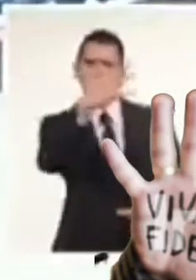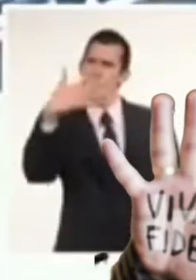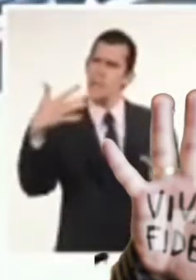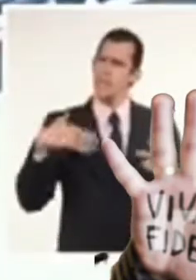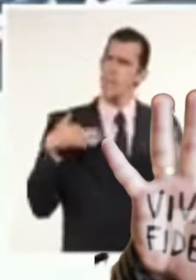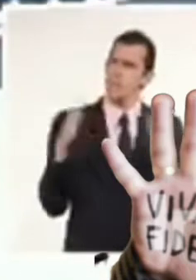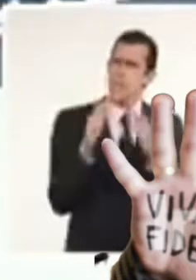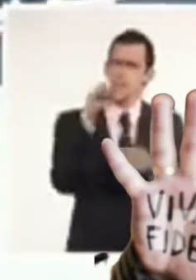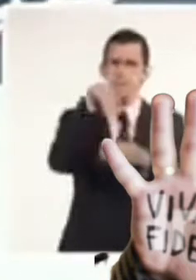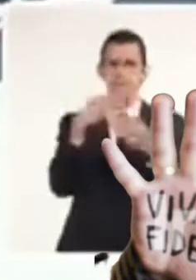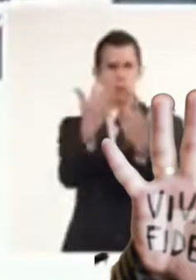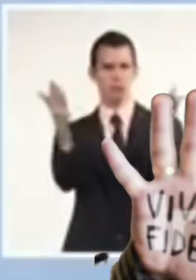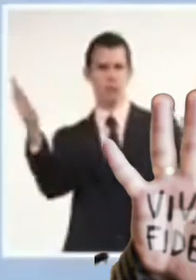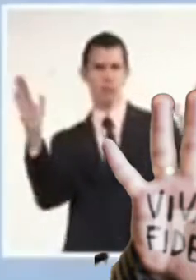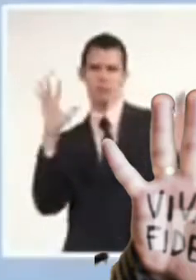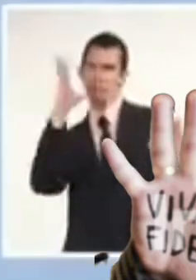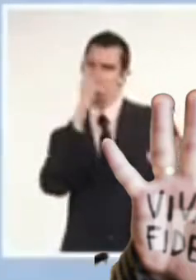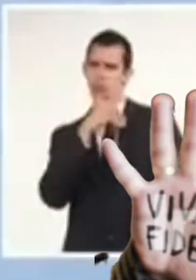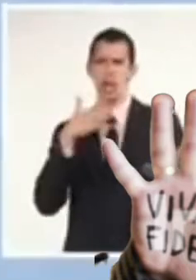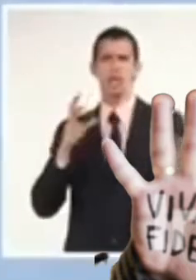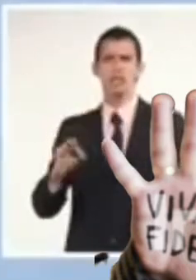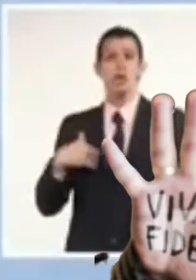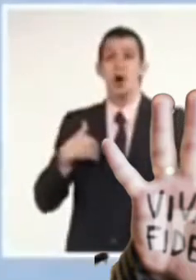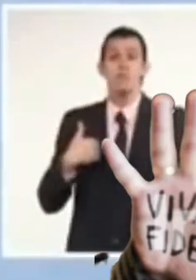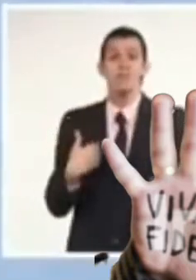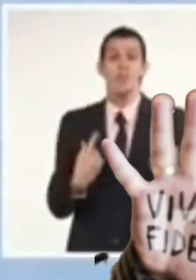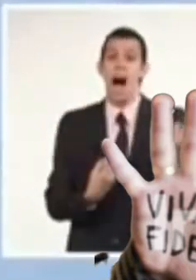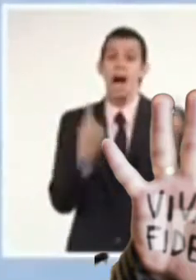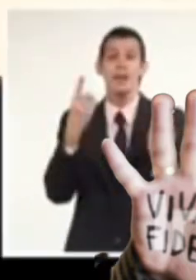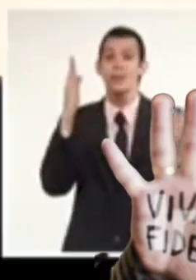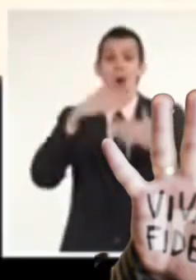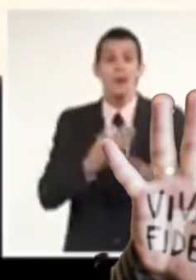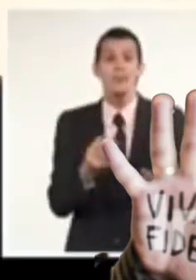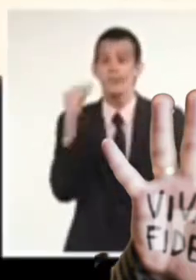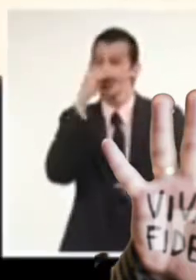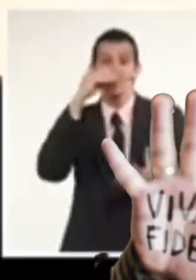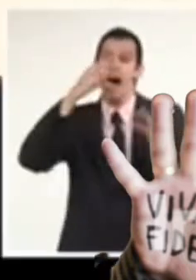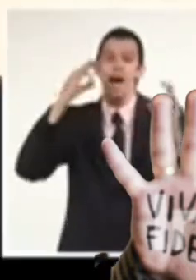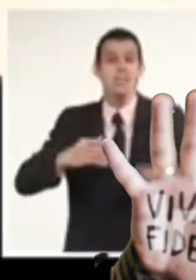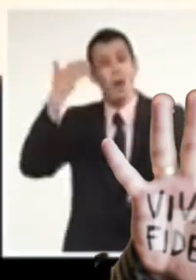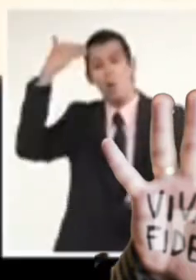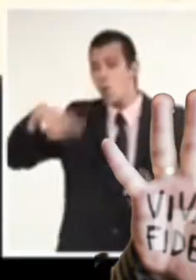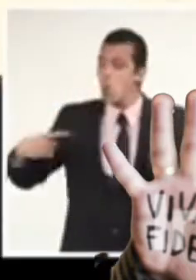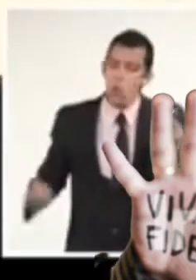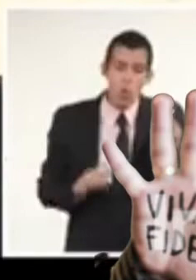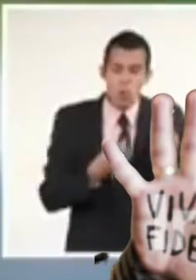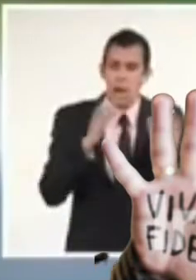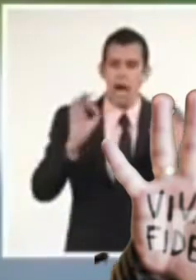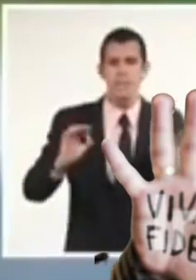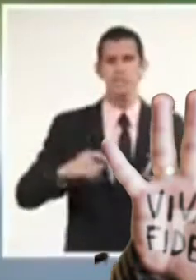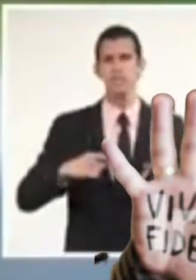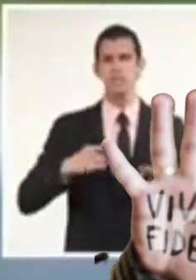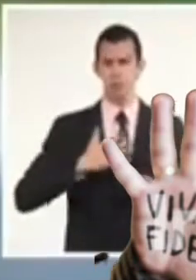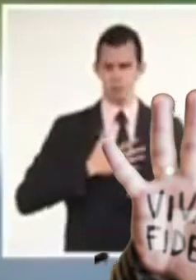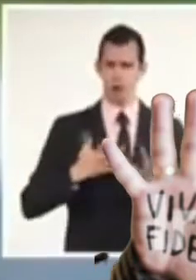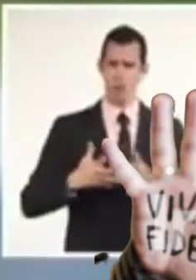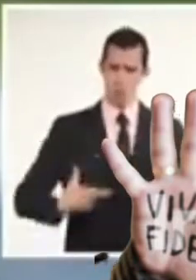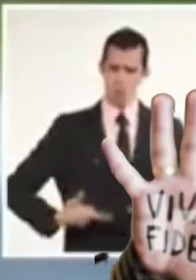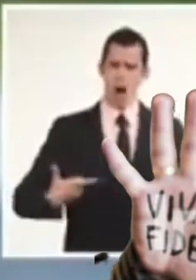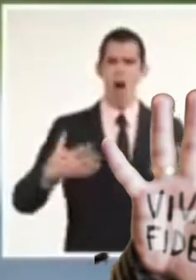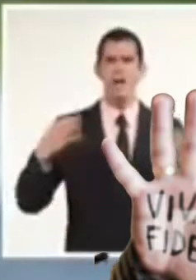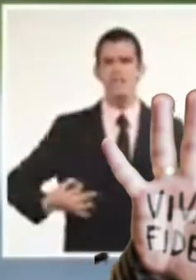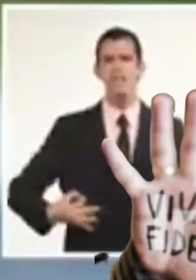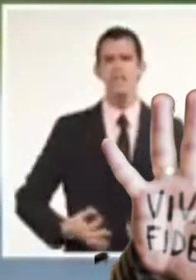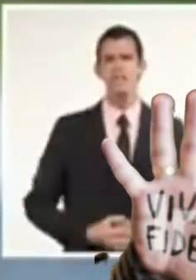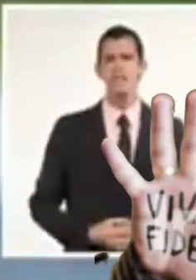paredes como yo las tenía. Y no me queda de otra que luchar y echar para adelante, así con eso que me caracteriza. Que no soy muy